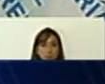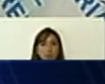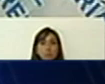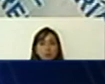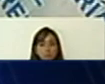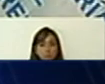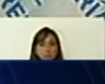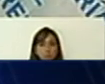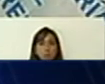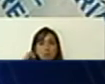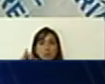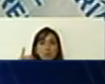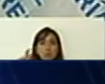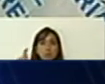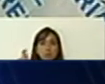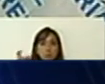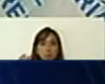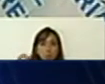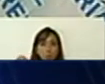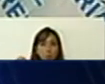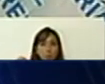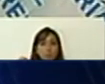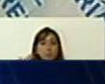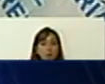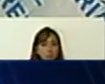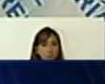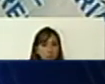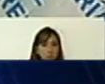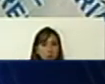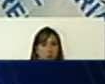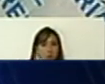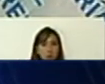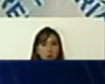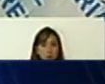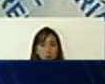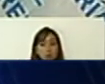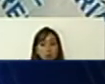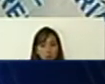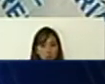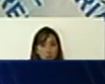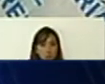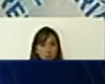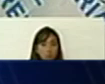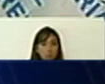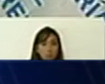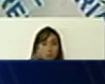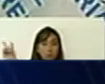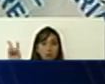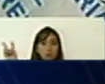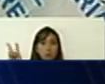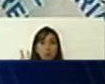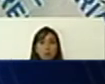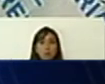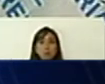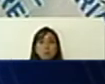Internacional, que es la empresa petrolera de todos los venezolanos, y de la empresa Citgo Petroleum